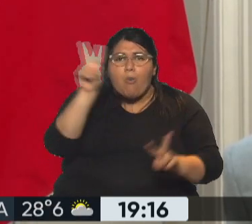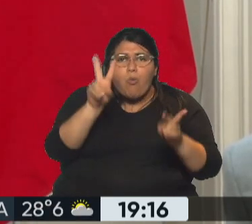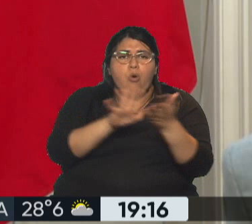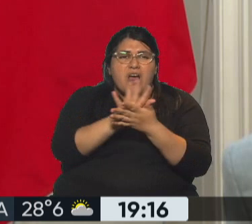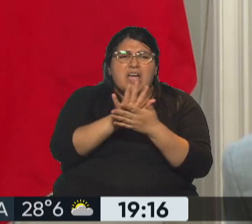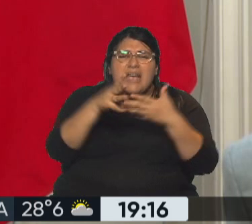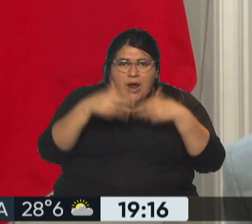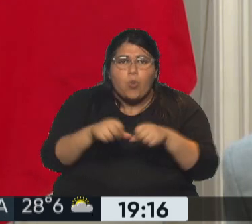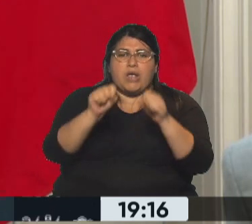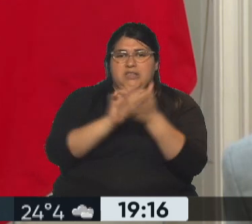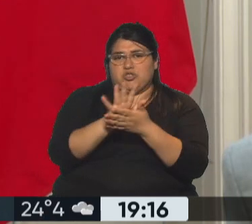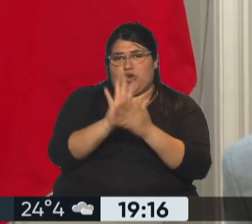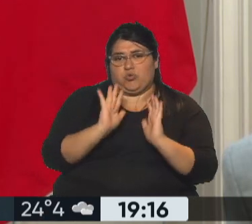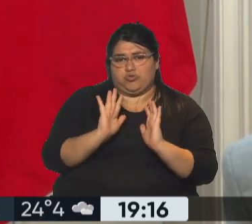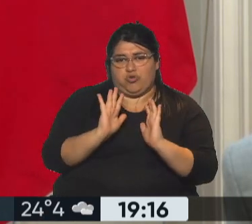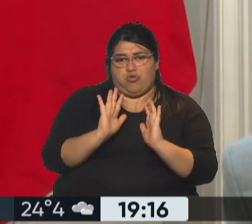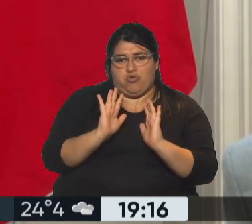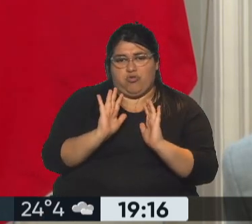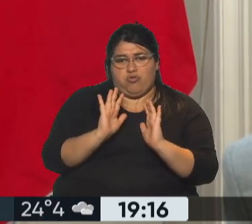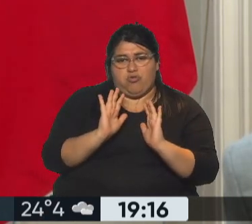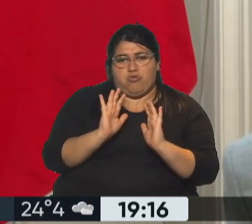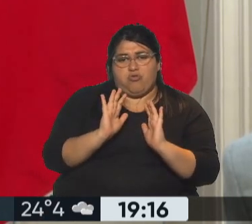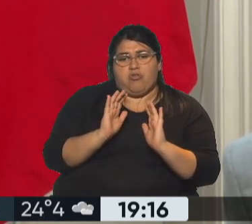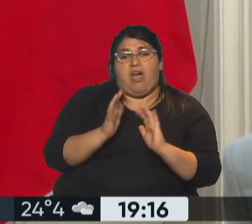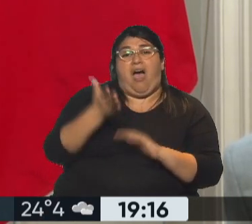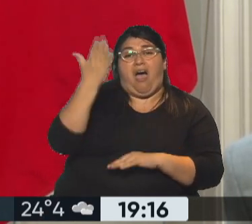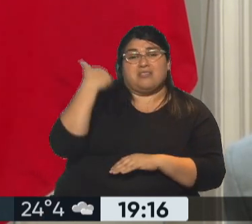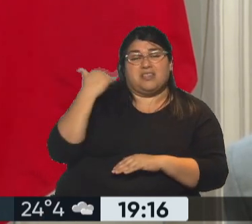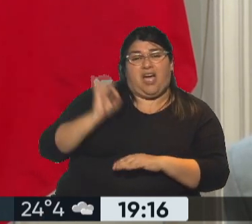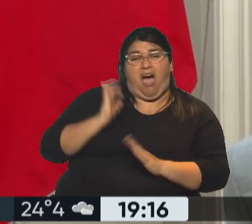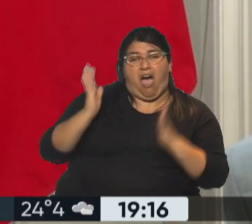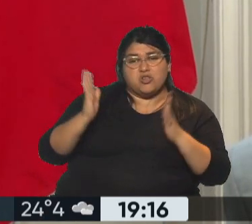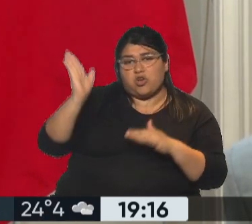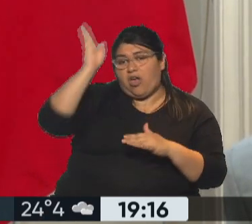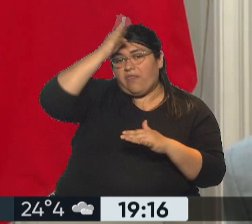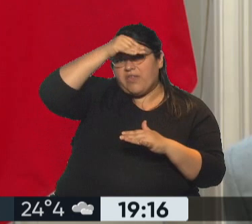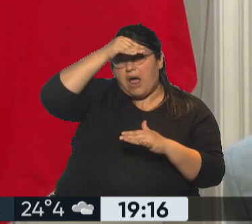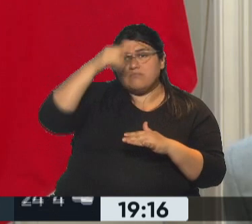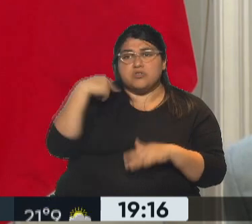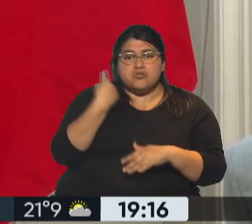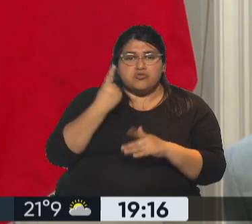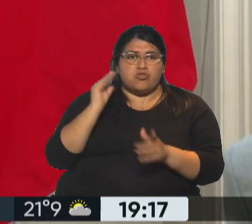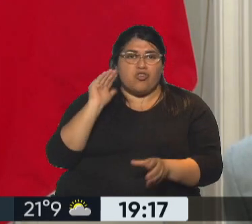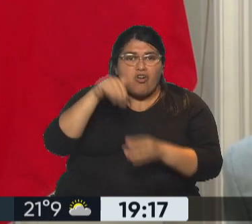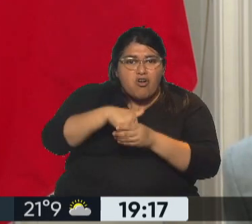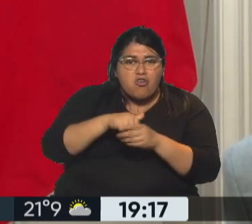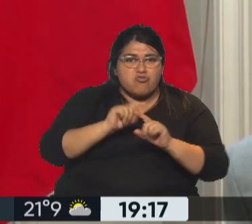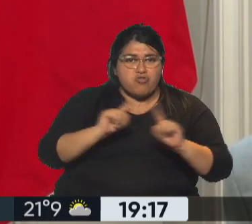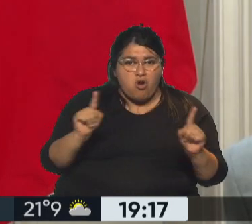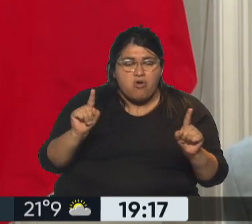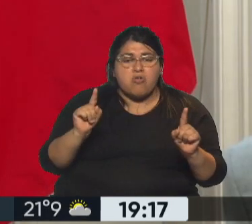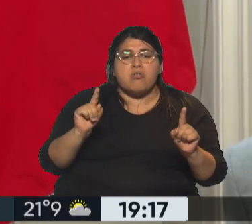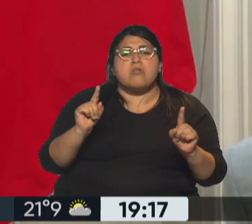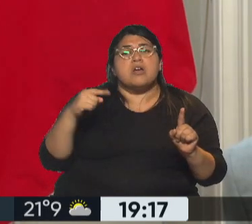objetivo, contrariamente a lo que nos pasó en los años de Trump, en no intervenir como países en Venezuela,